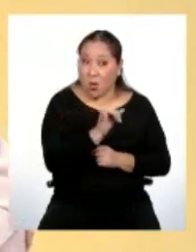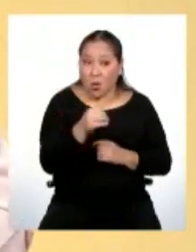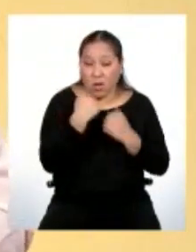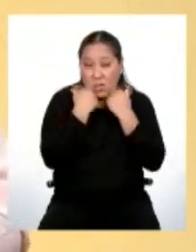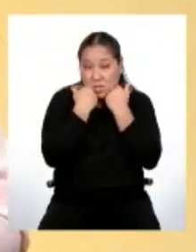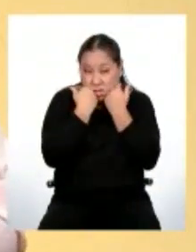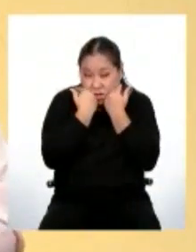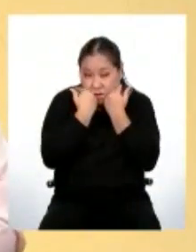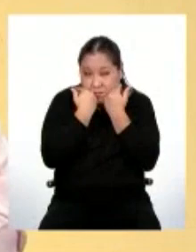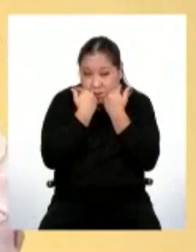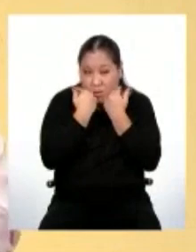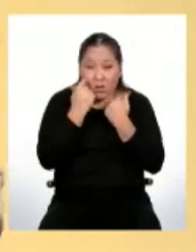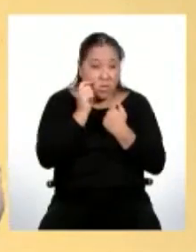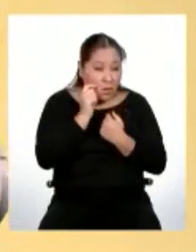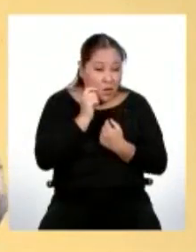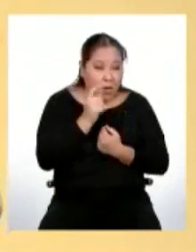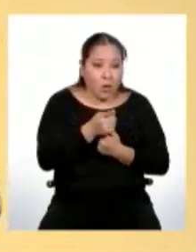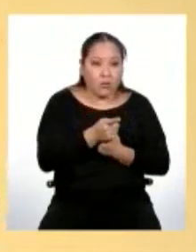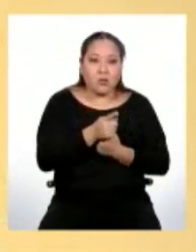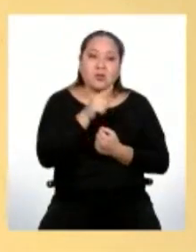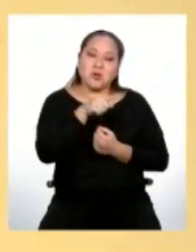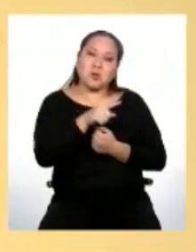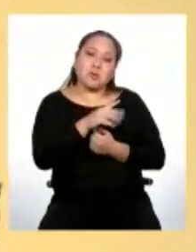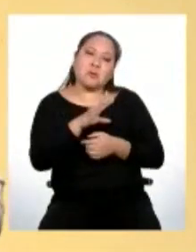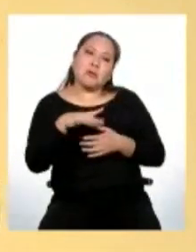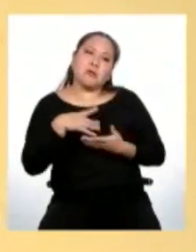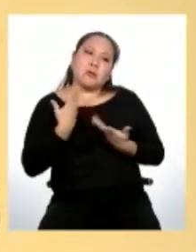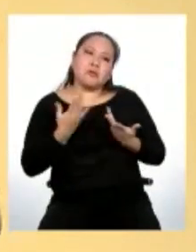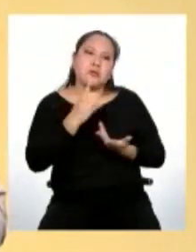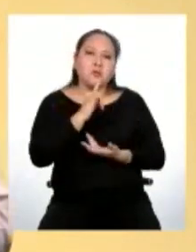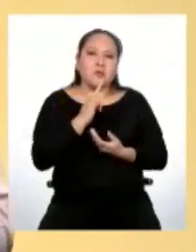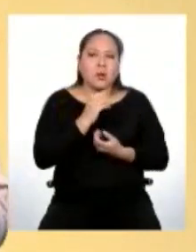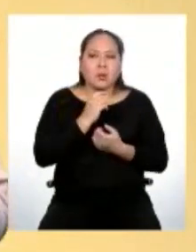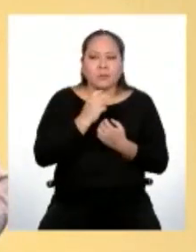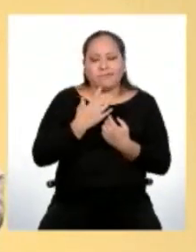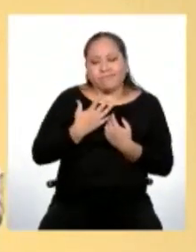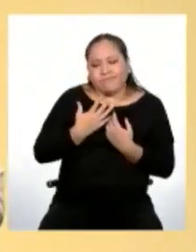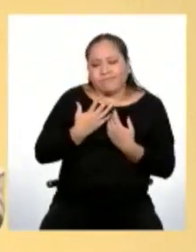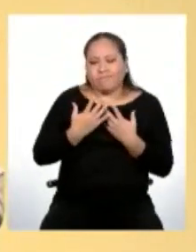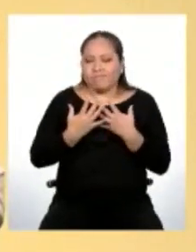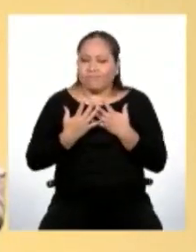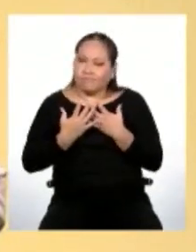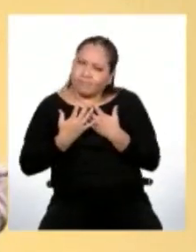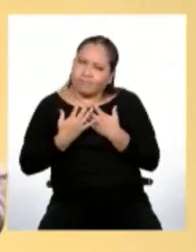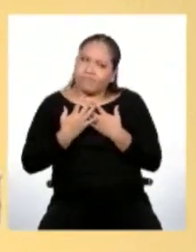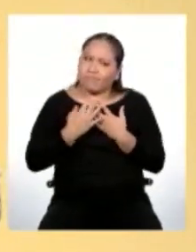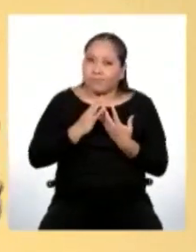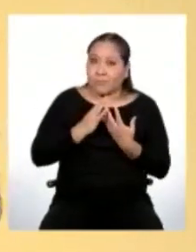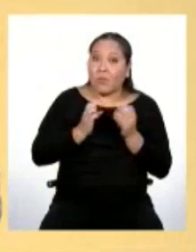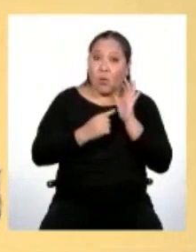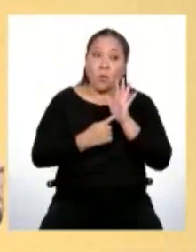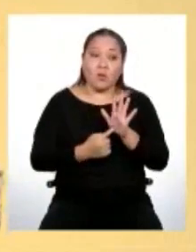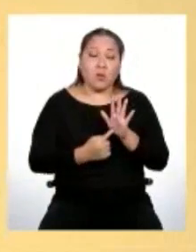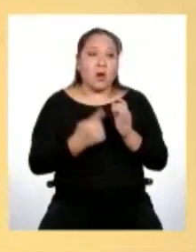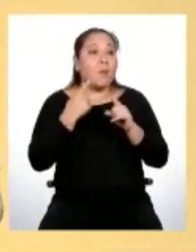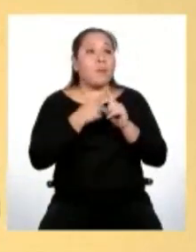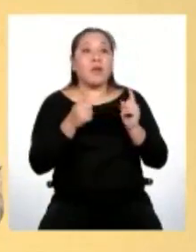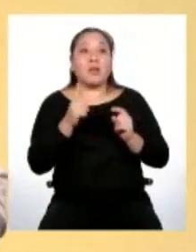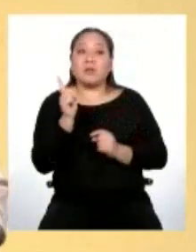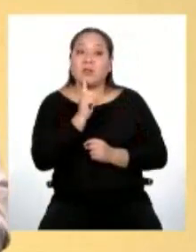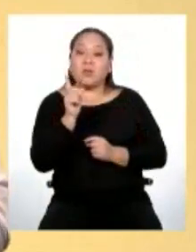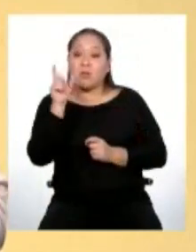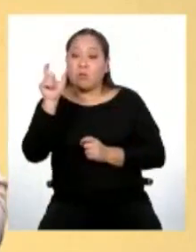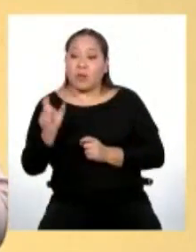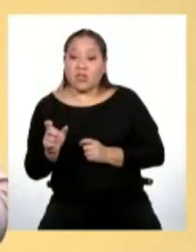Porque si lo es, puedes utilizar la inmovilidad y los gestos pequeños para comunicar eso. Pero si no, no va a